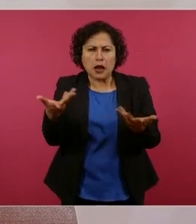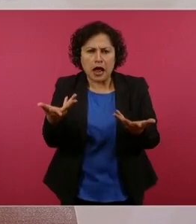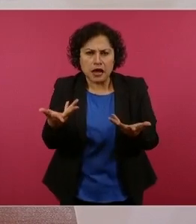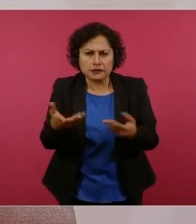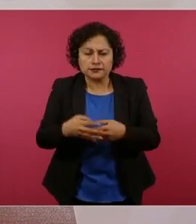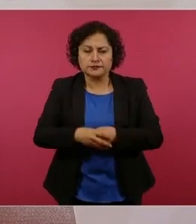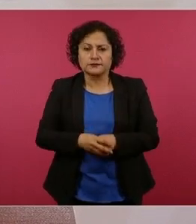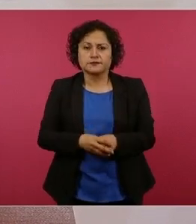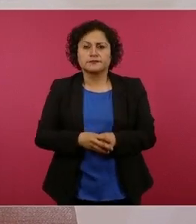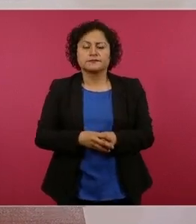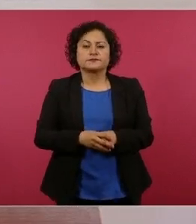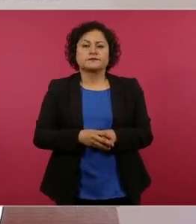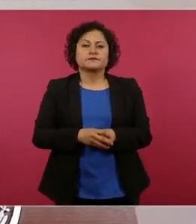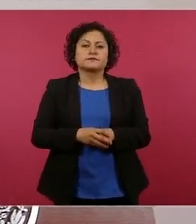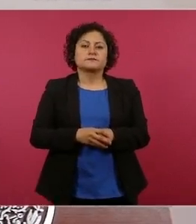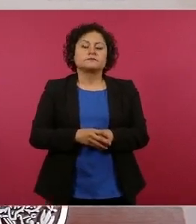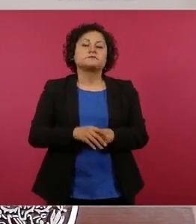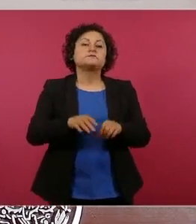paneles